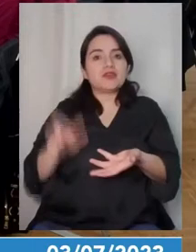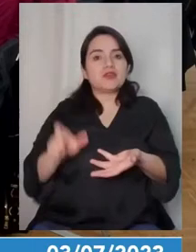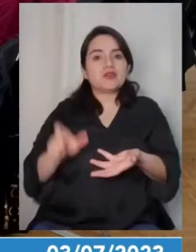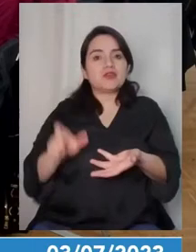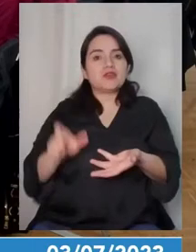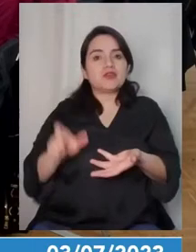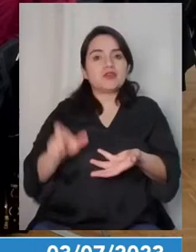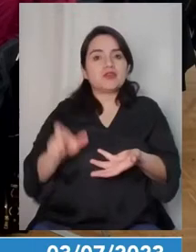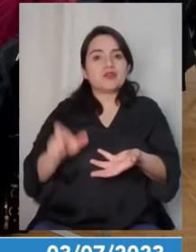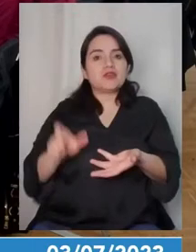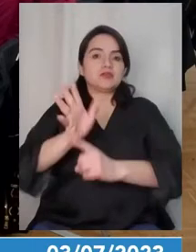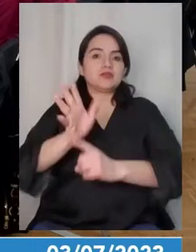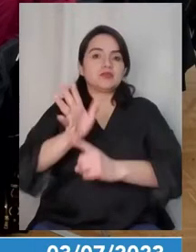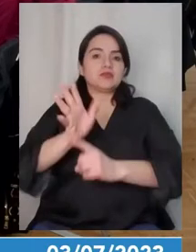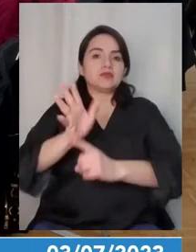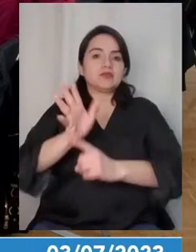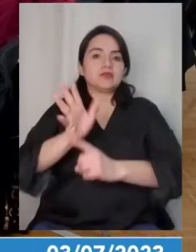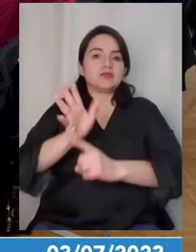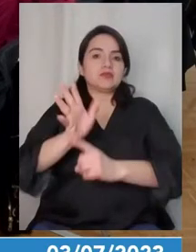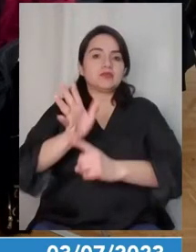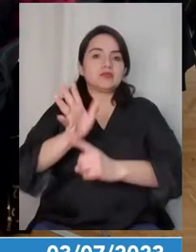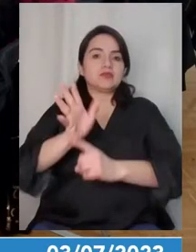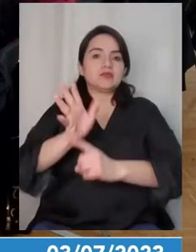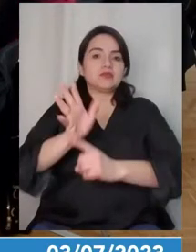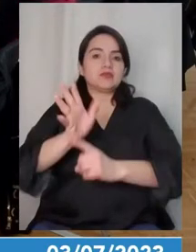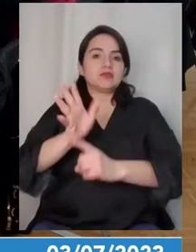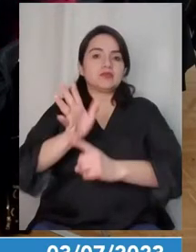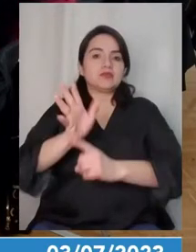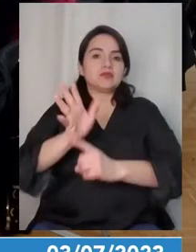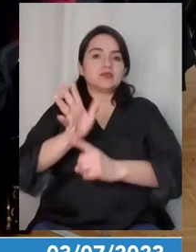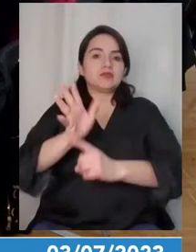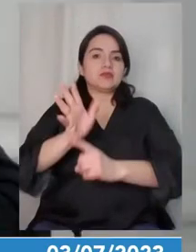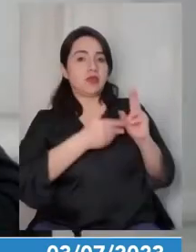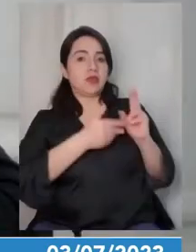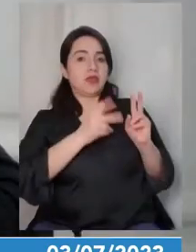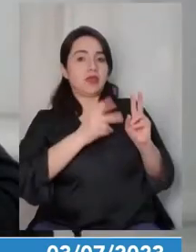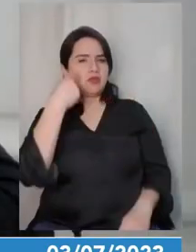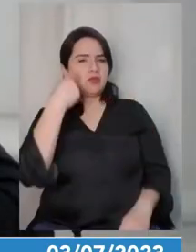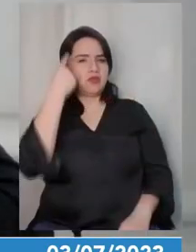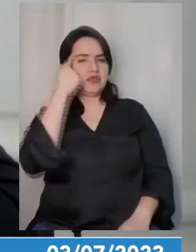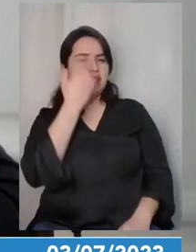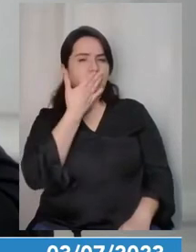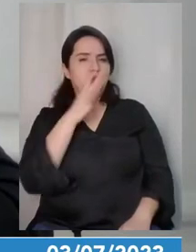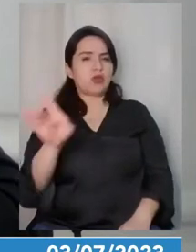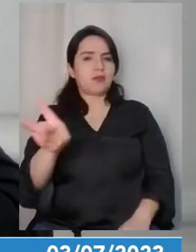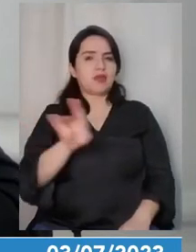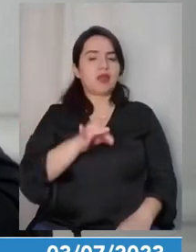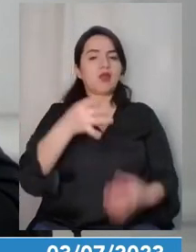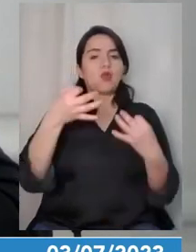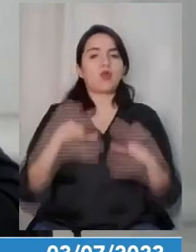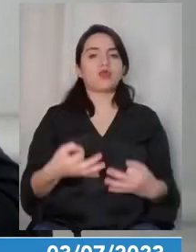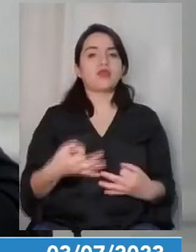habíamos conversado ese tema y yo pensaba que lo podían traer justamente en estos otros derechos, digamos.